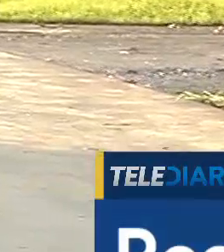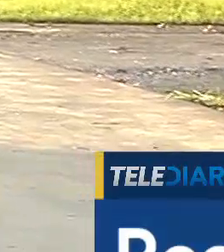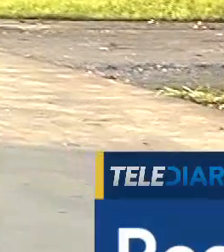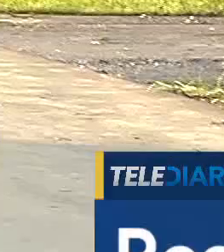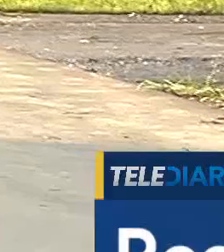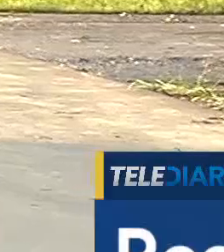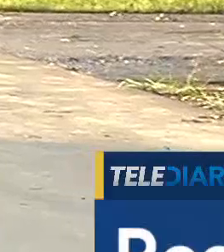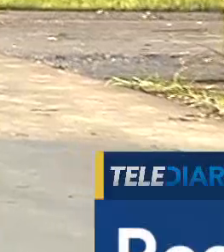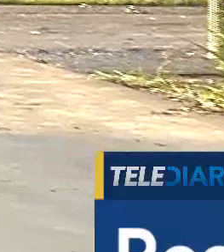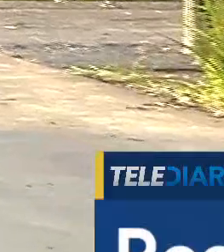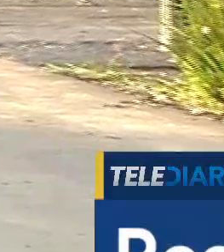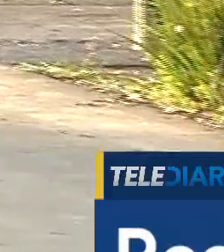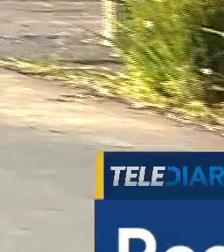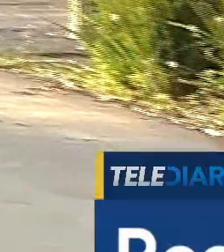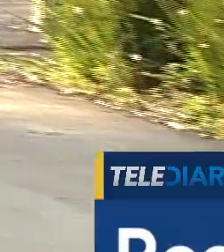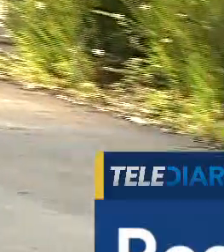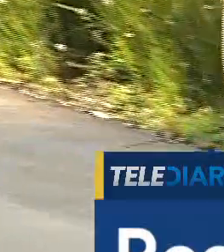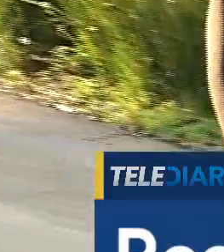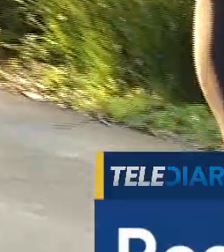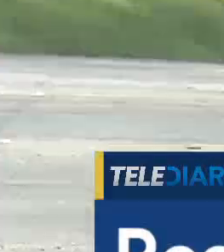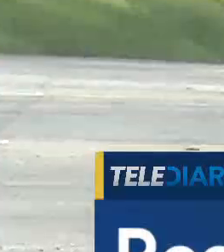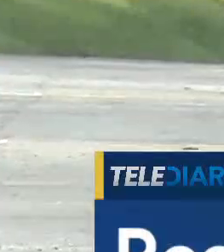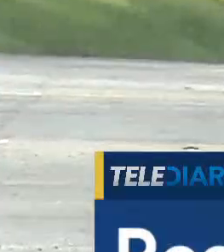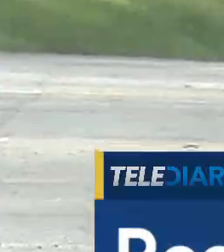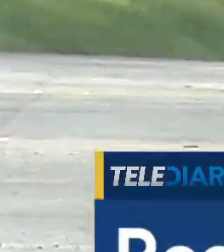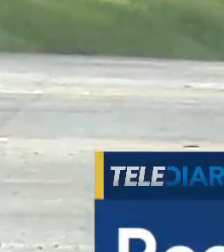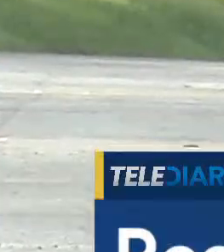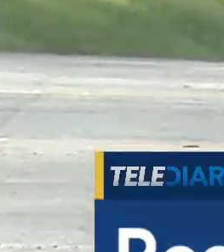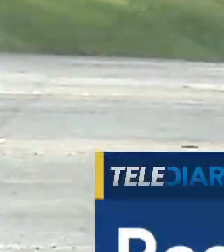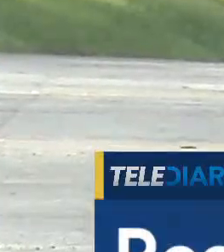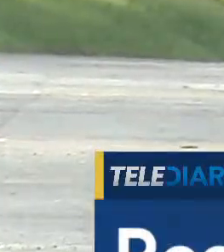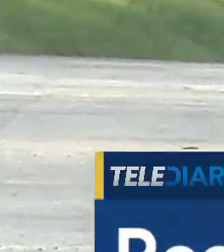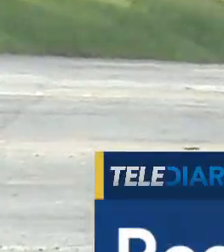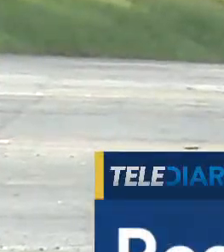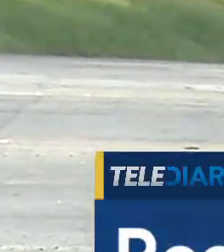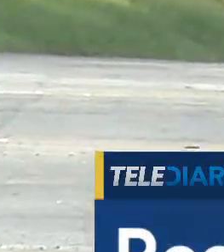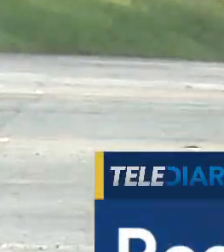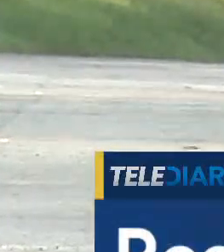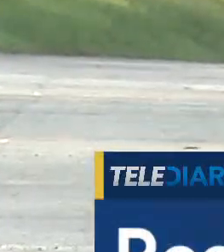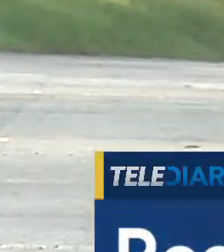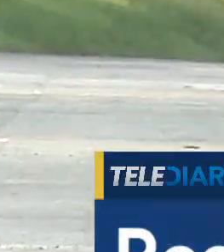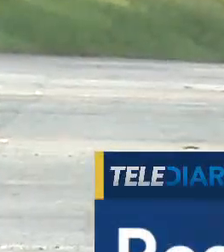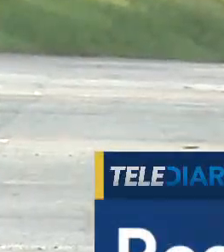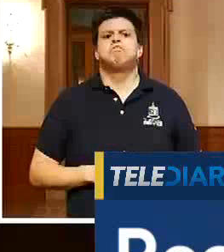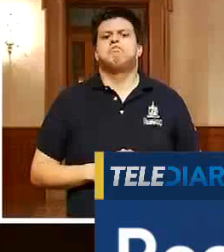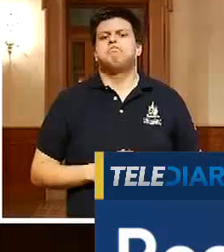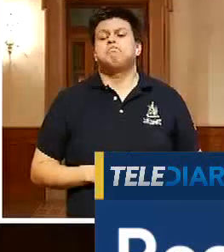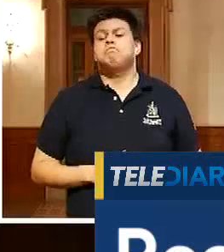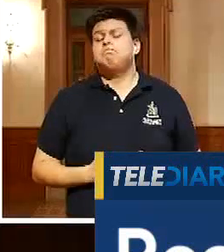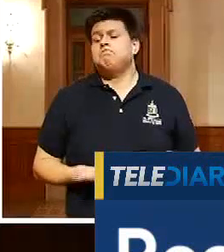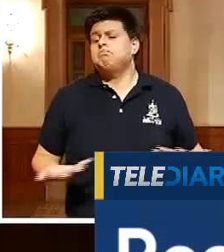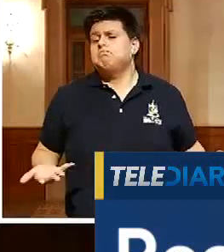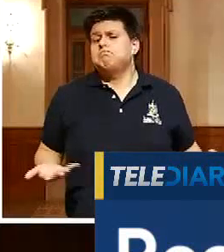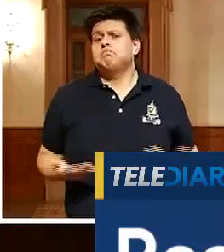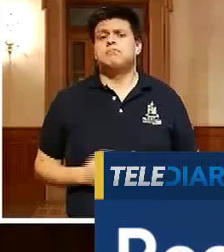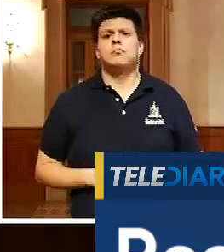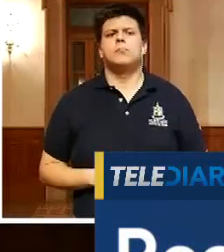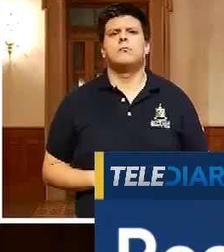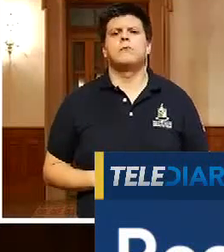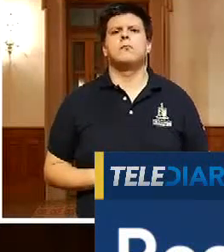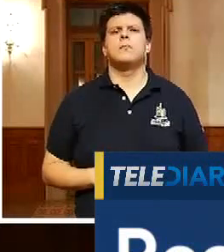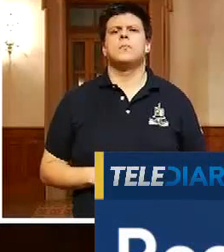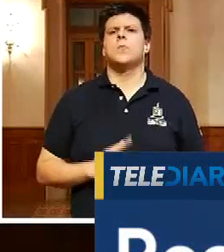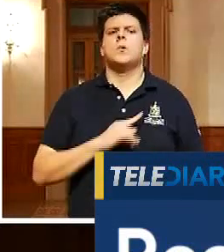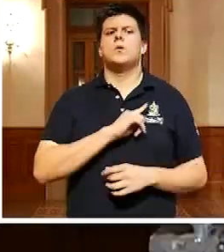directo de la OCA Vasos, negó que en días posteriores se haya determinado el cierre del Parque Fundidora. Nosotros